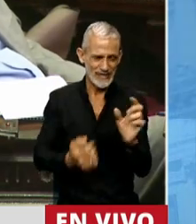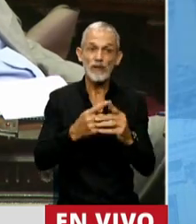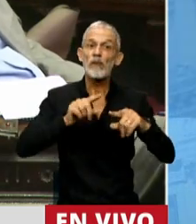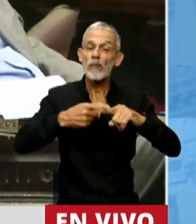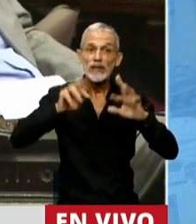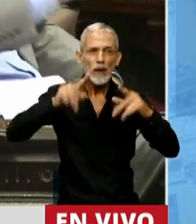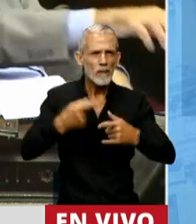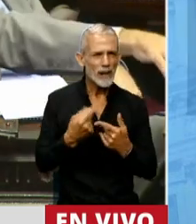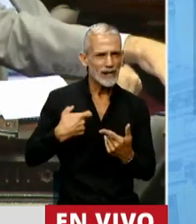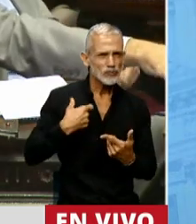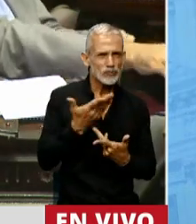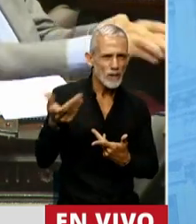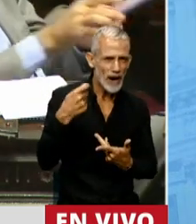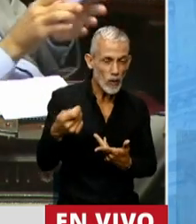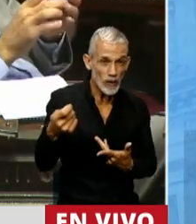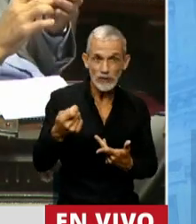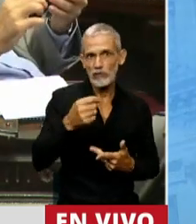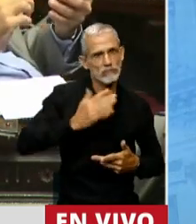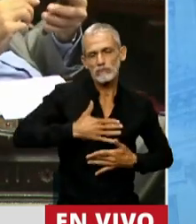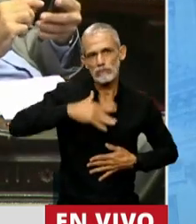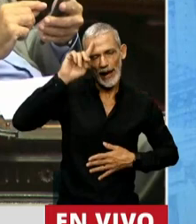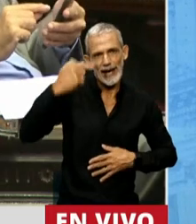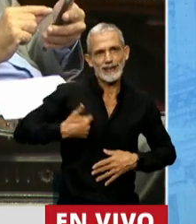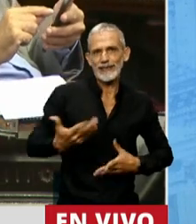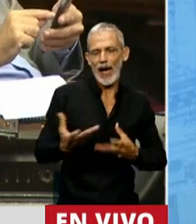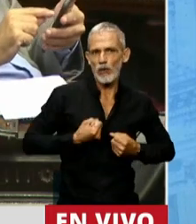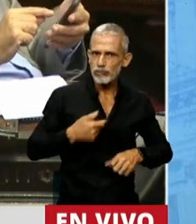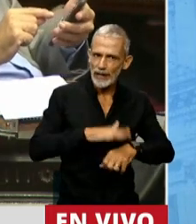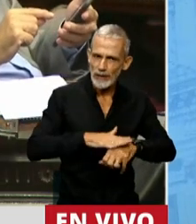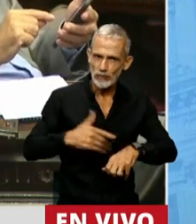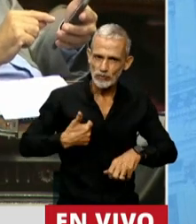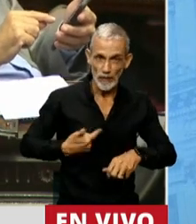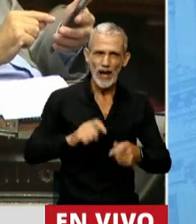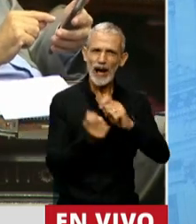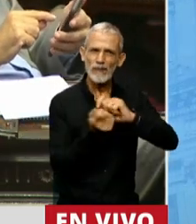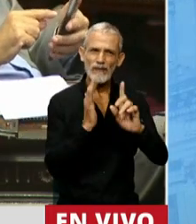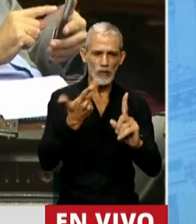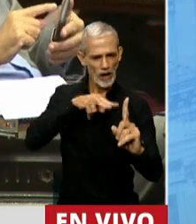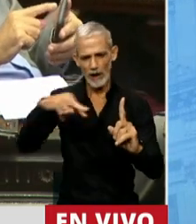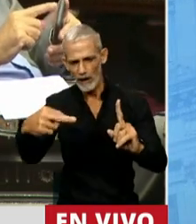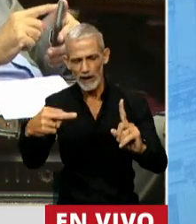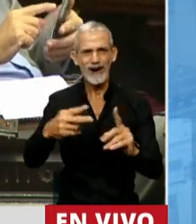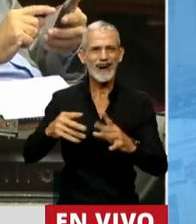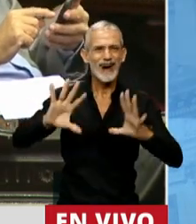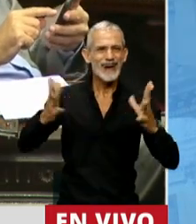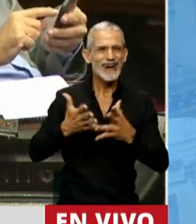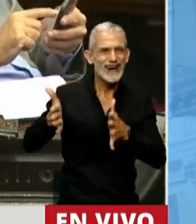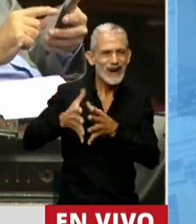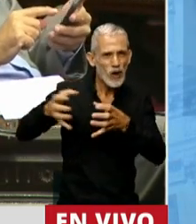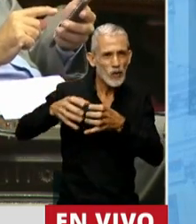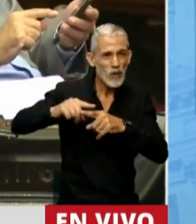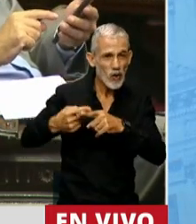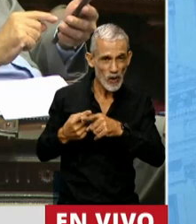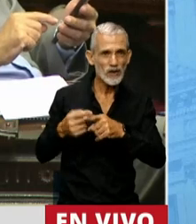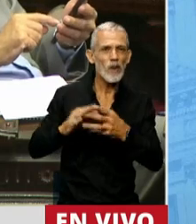ser una política de Estado. Y para ello debemos cambiar la visión del gobierno de Cambiemos en donde el sistema previsional era